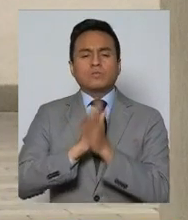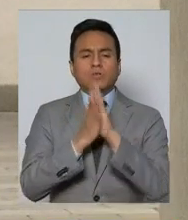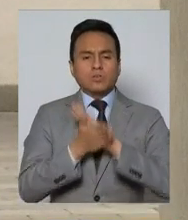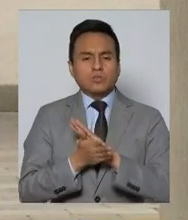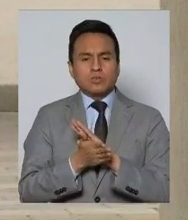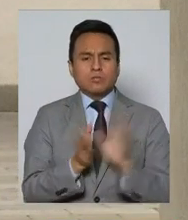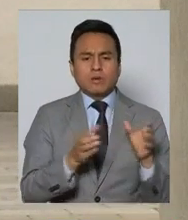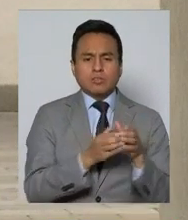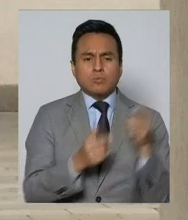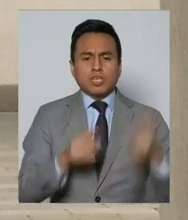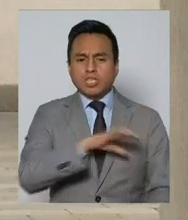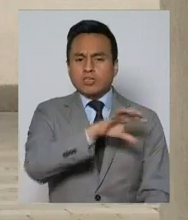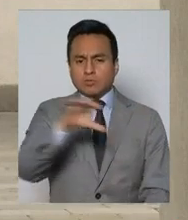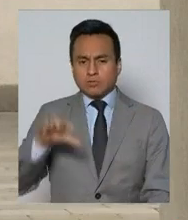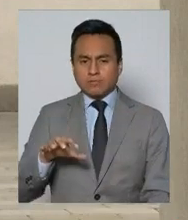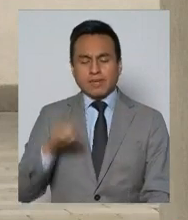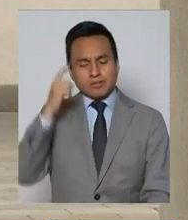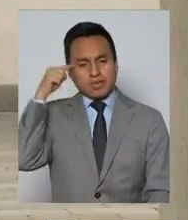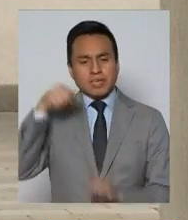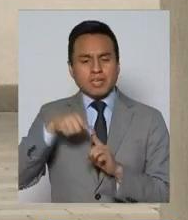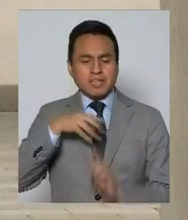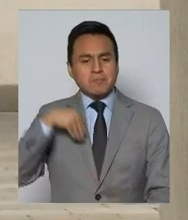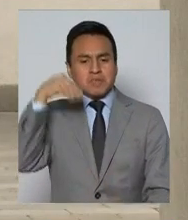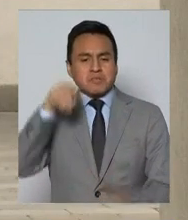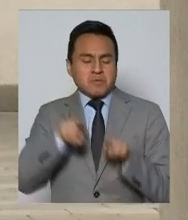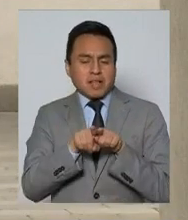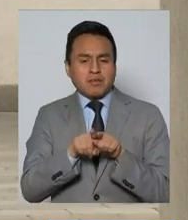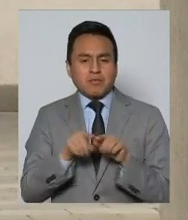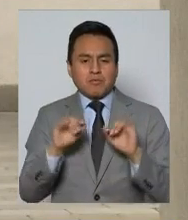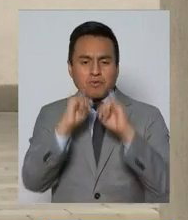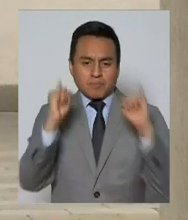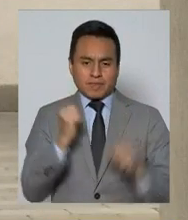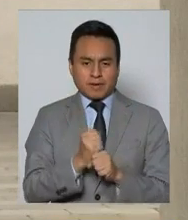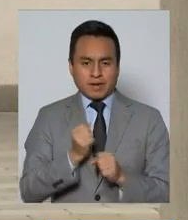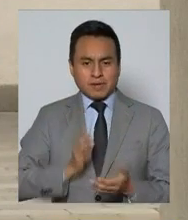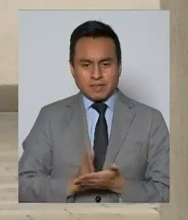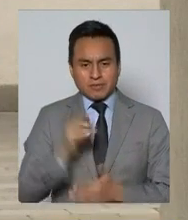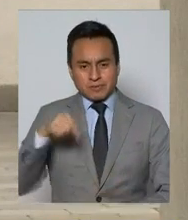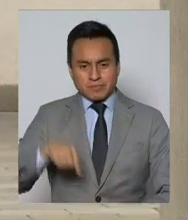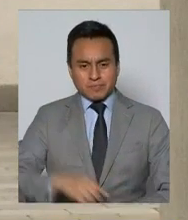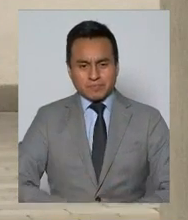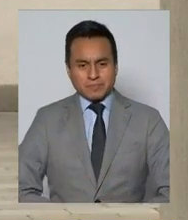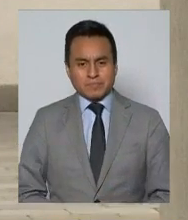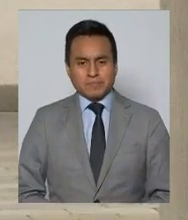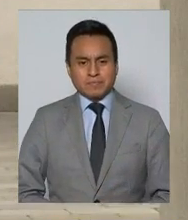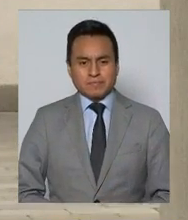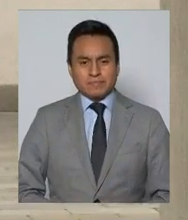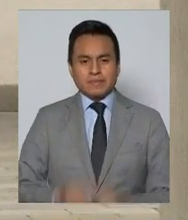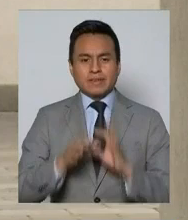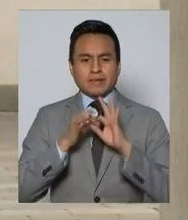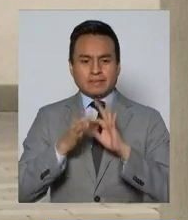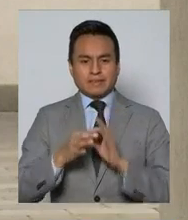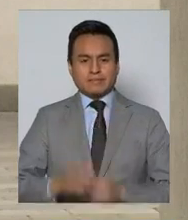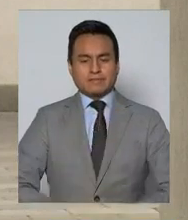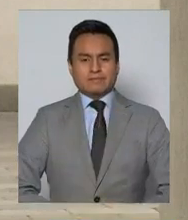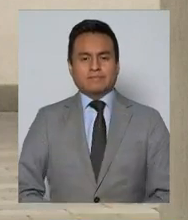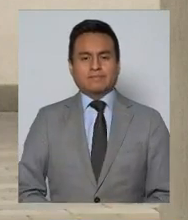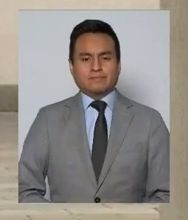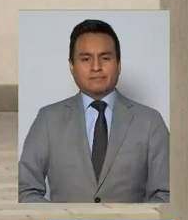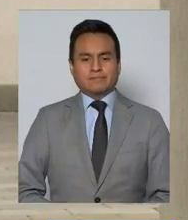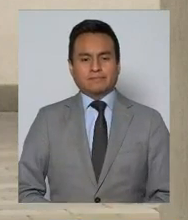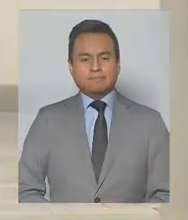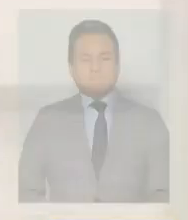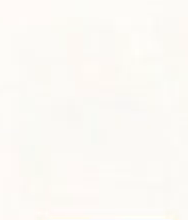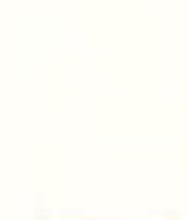colores políticos, y ese es el espíritu y esa será la forma de trabajar a partir de hoy. Gracias. Las declaraciones